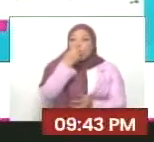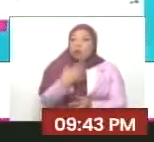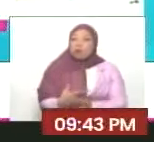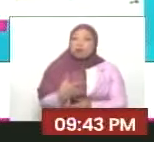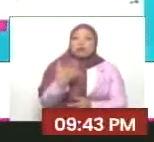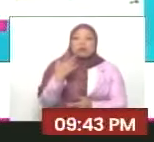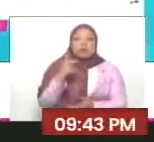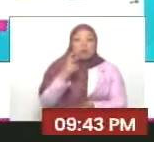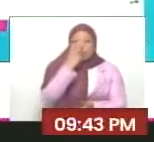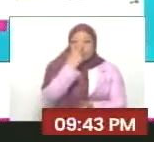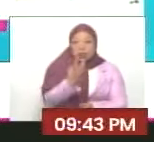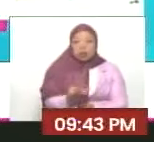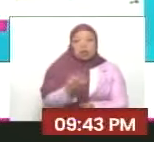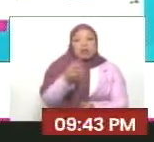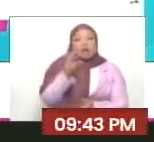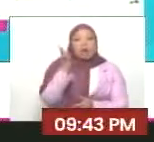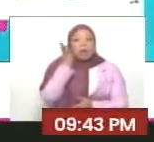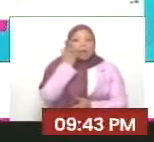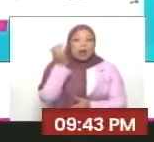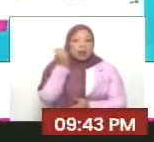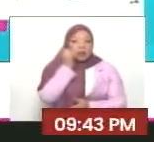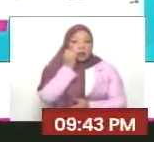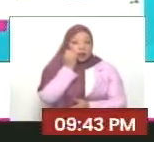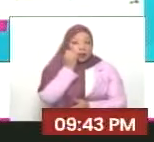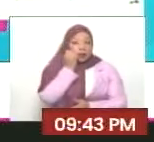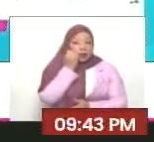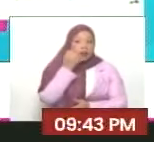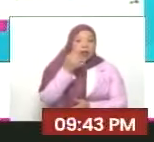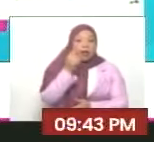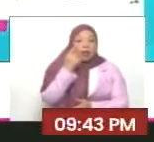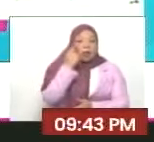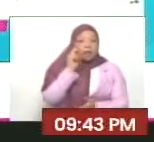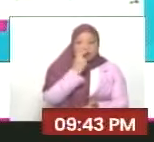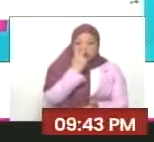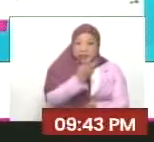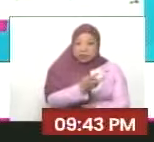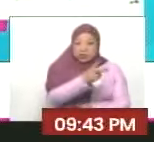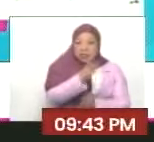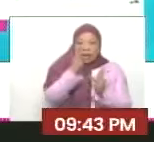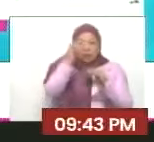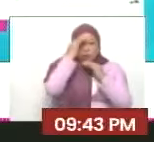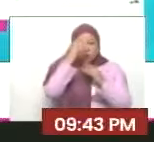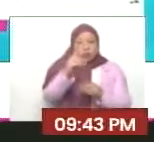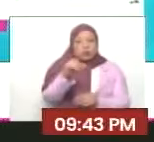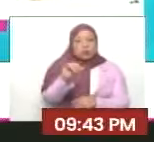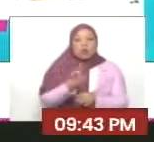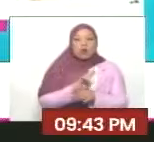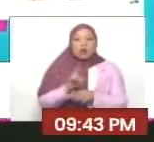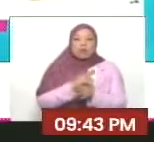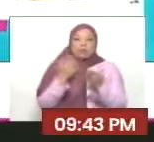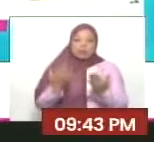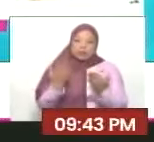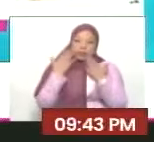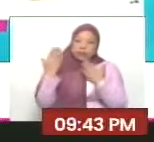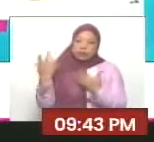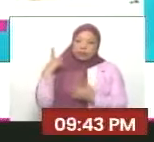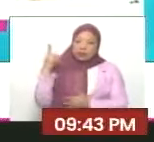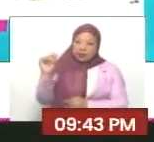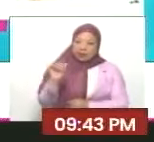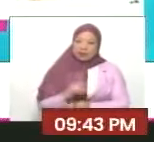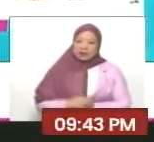que vaya la madrina de Miranda a atender de inmediato. Arránquense ya, váyanse